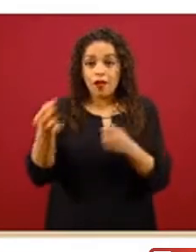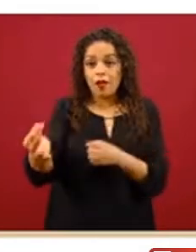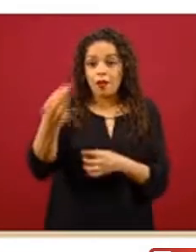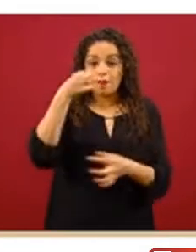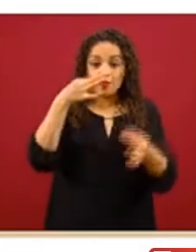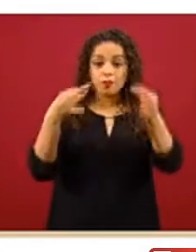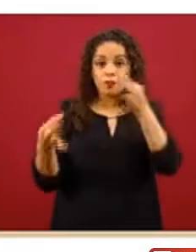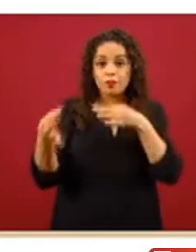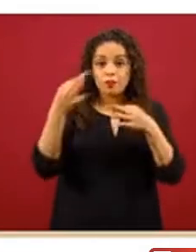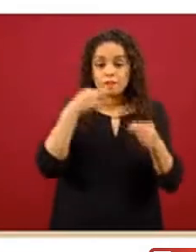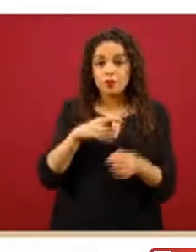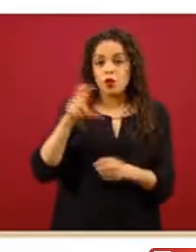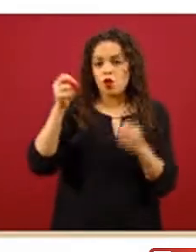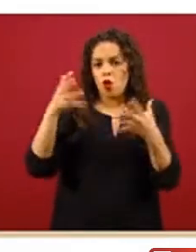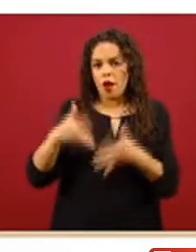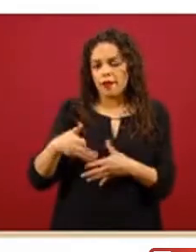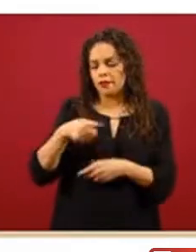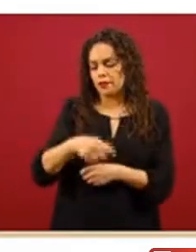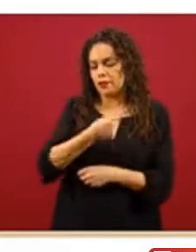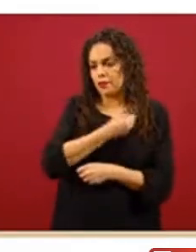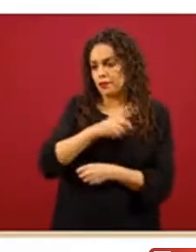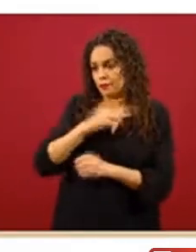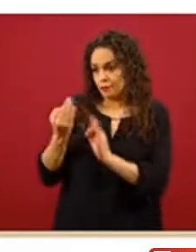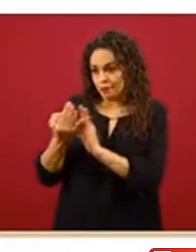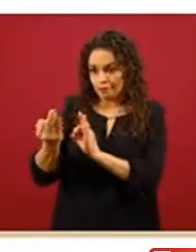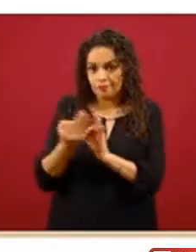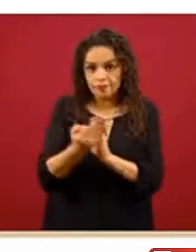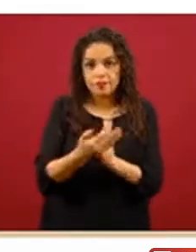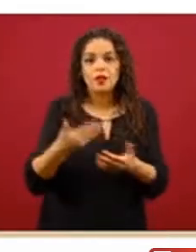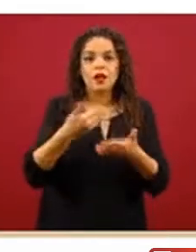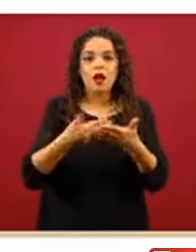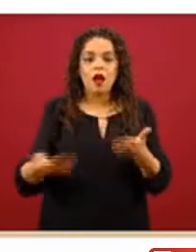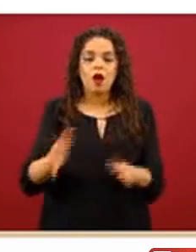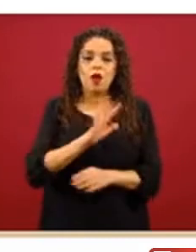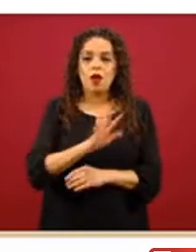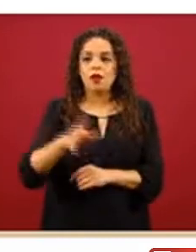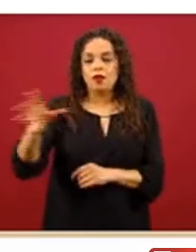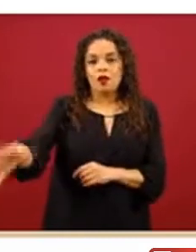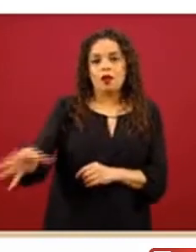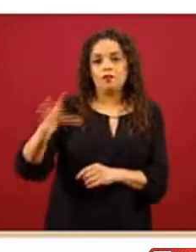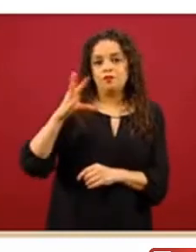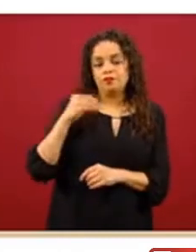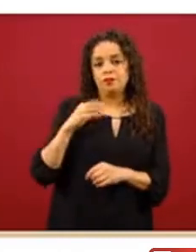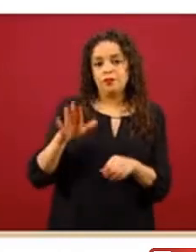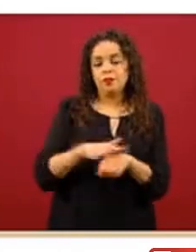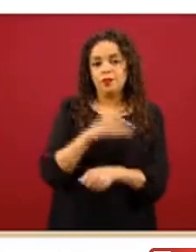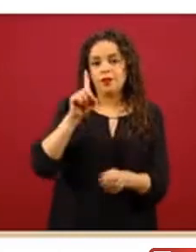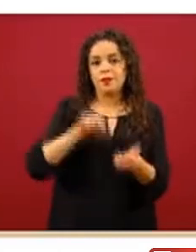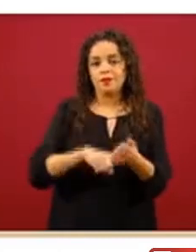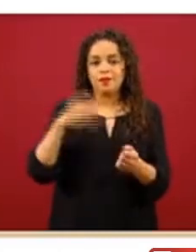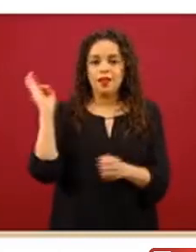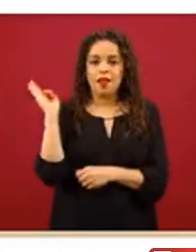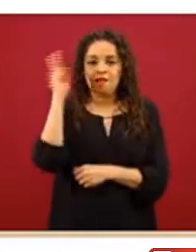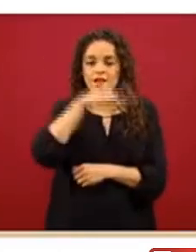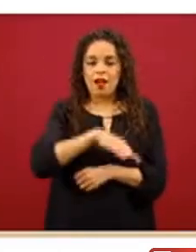sana distancia, ahora lo traigo porque tengo esta sensación de falsa seguridad justo en el